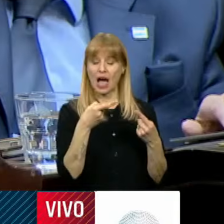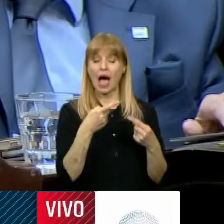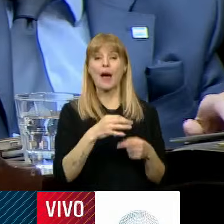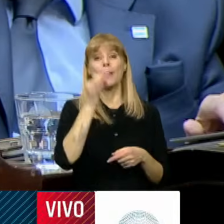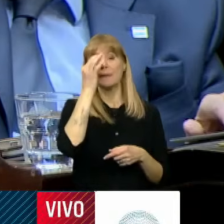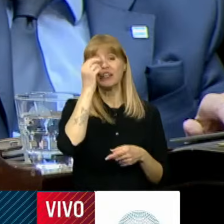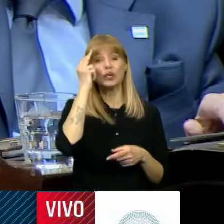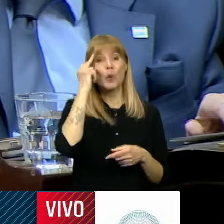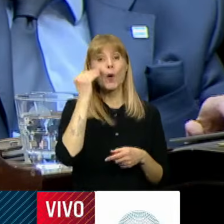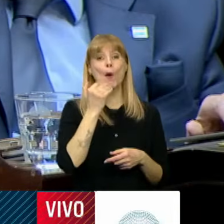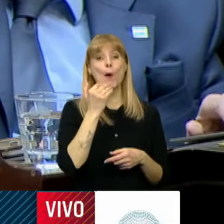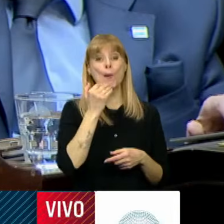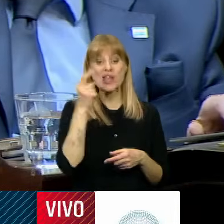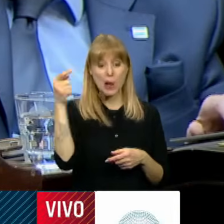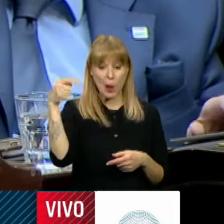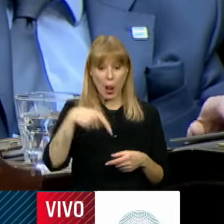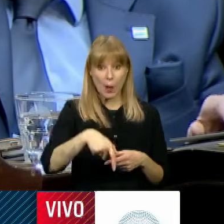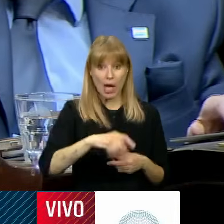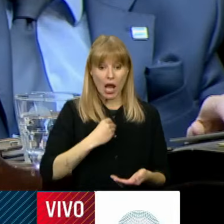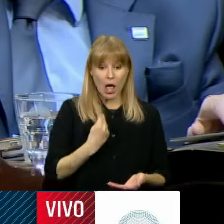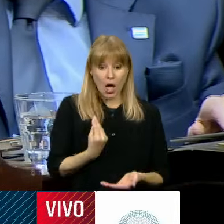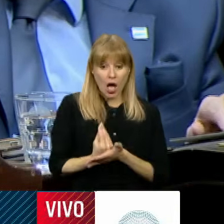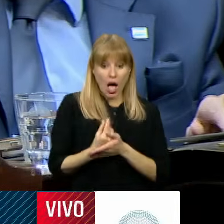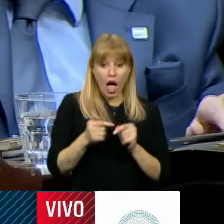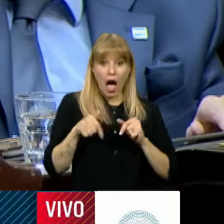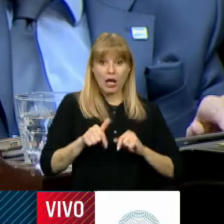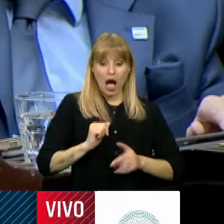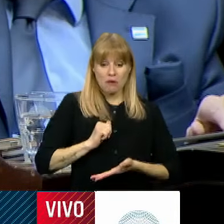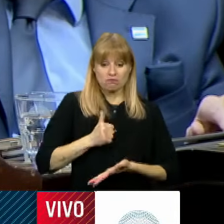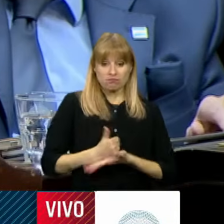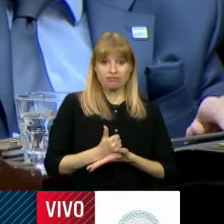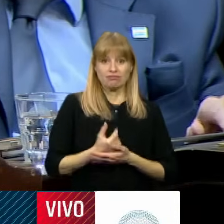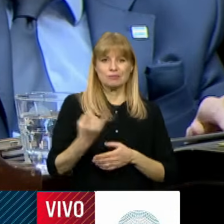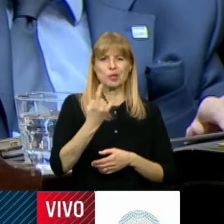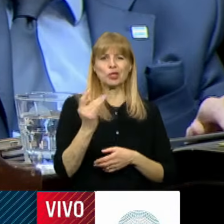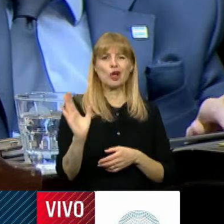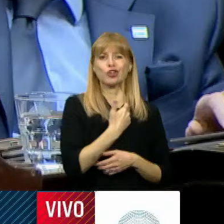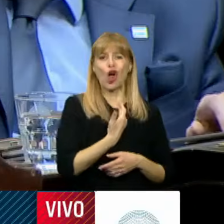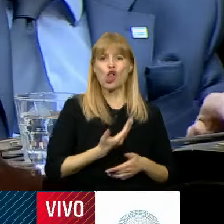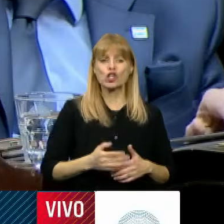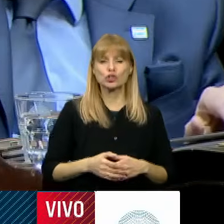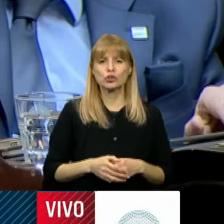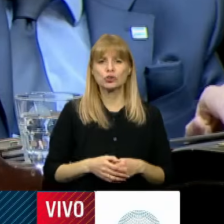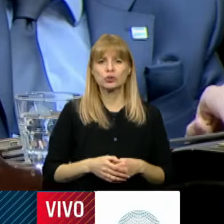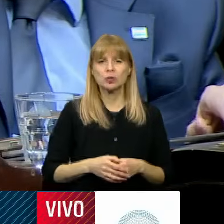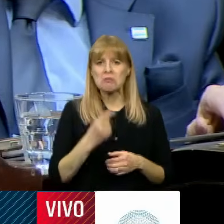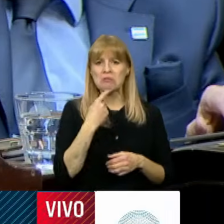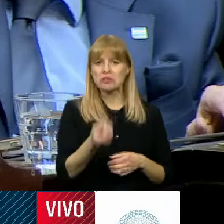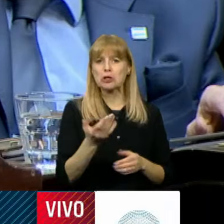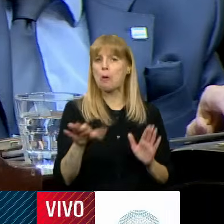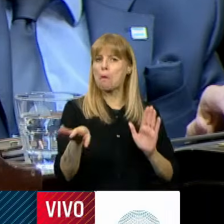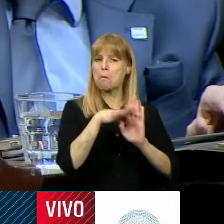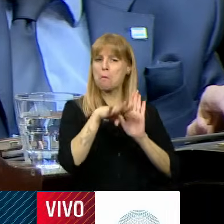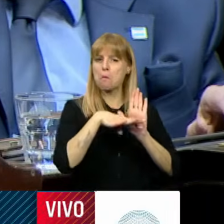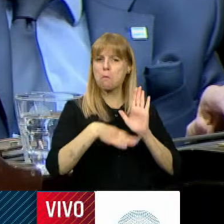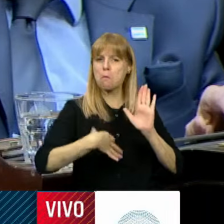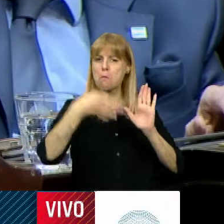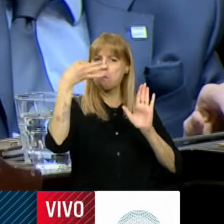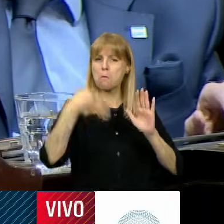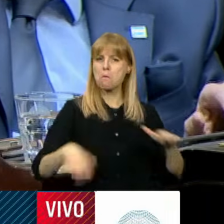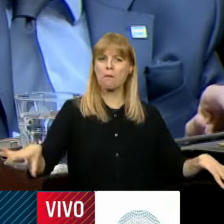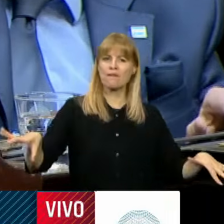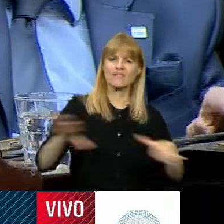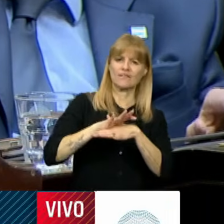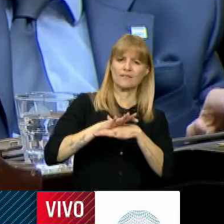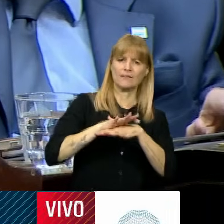nos mintió a todos. Nos dijo que tenía todo correctamente presentado. Era